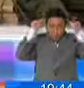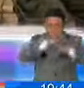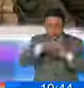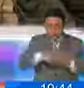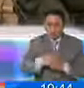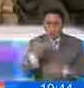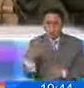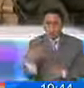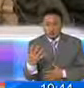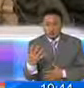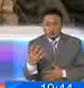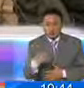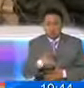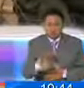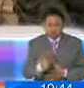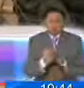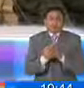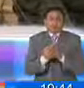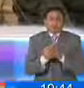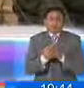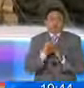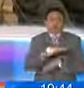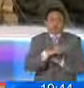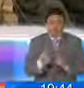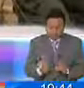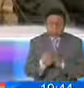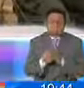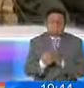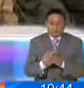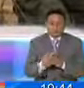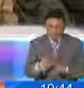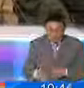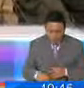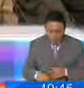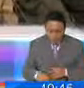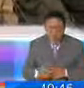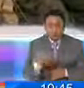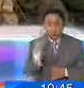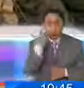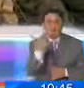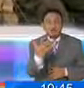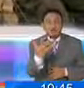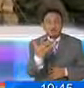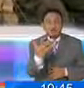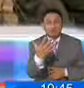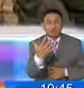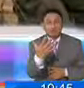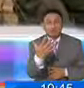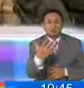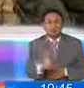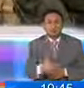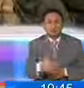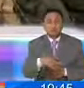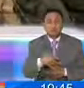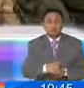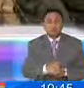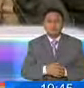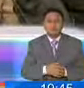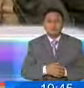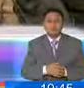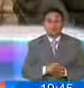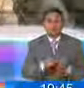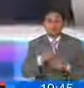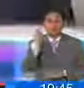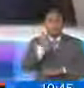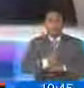fue una gran sorpresa para todos que ella saliera. Fue la quinta que salió en el día de la